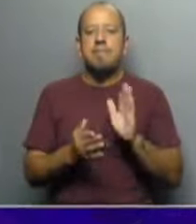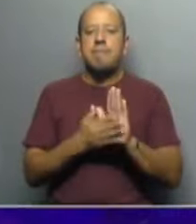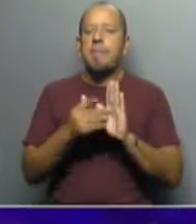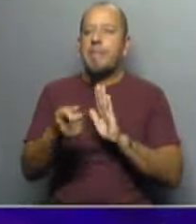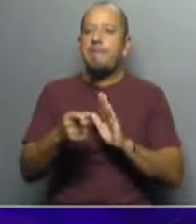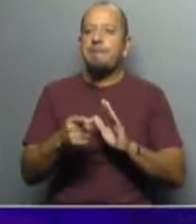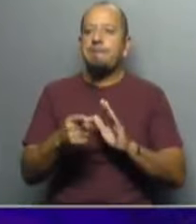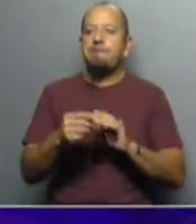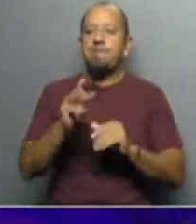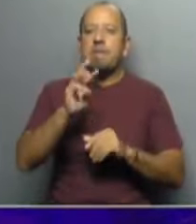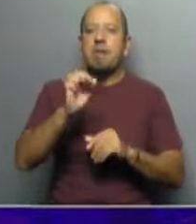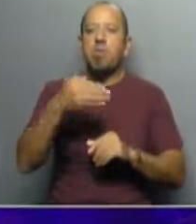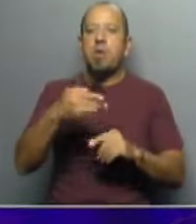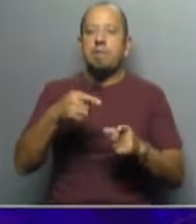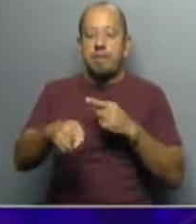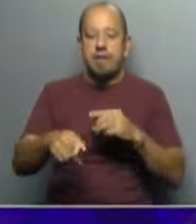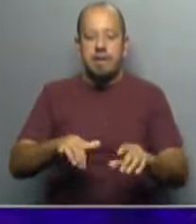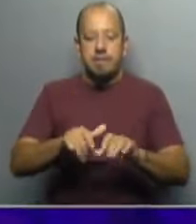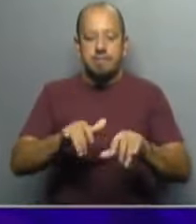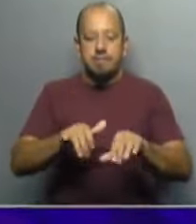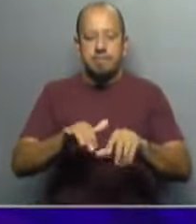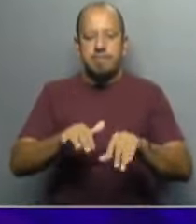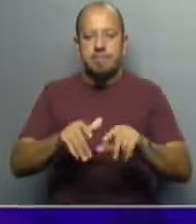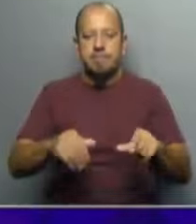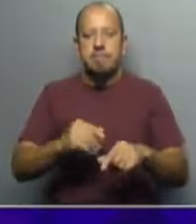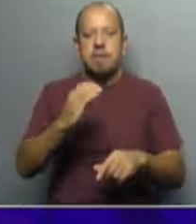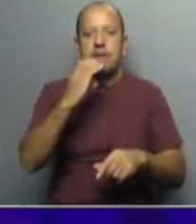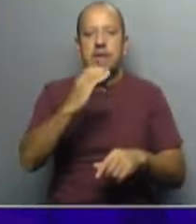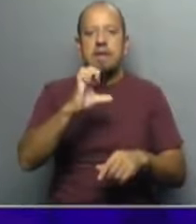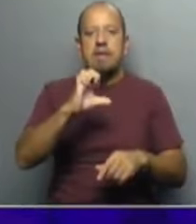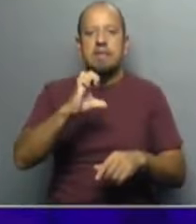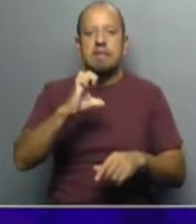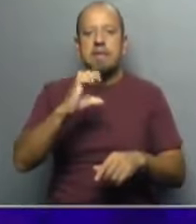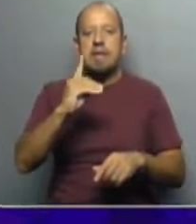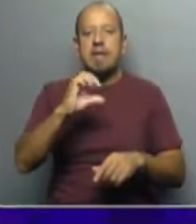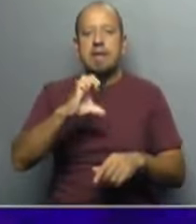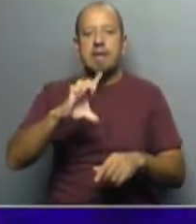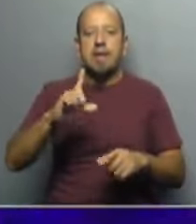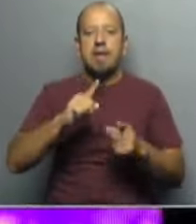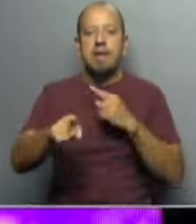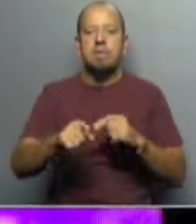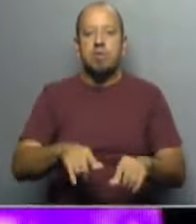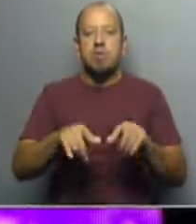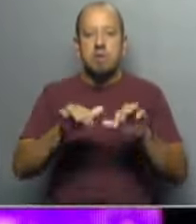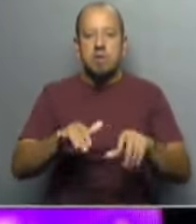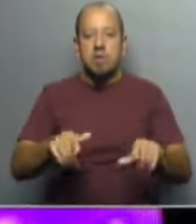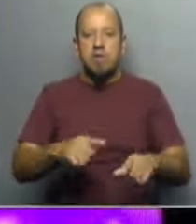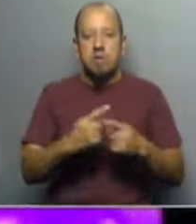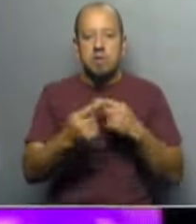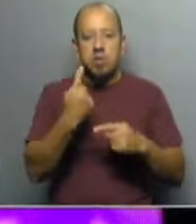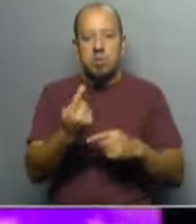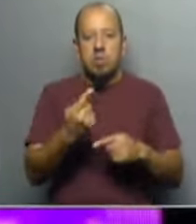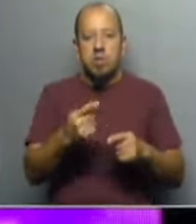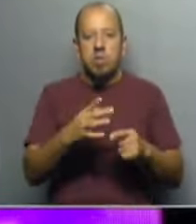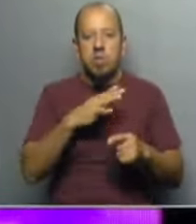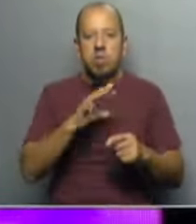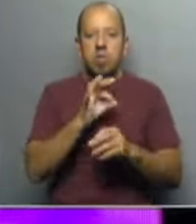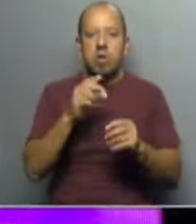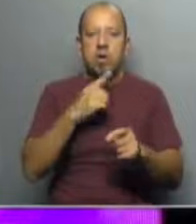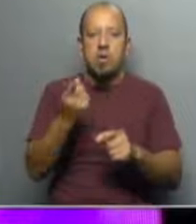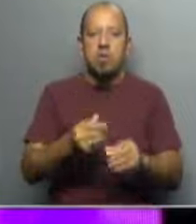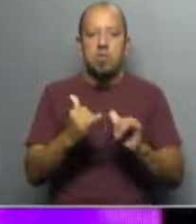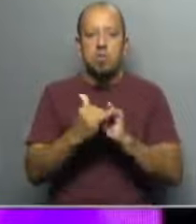la página de la Intendencia o ponen el CEDEL también y ahí aparece el llamado. En el buscador ponen llamados, sí. Es el primero que aparece. Y si no, hay un correo,